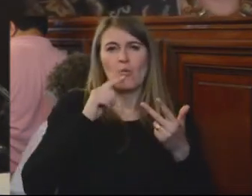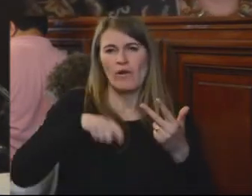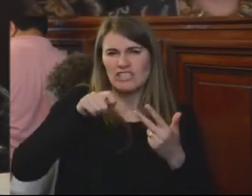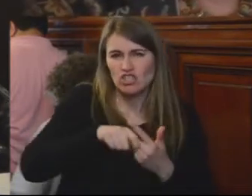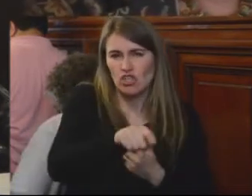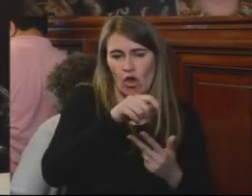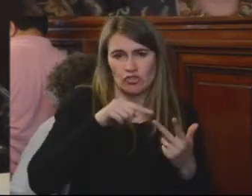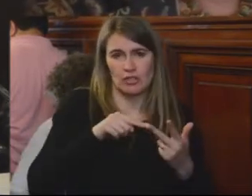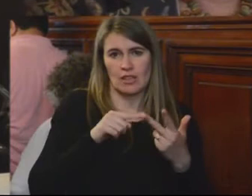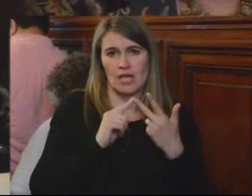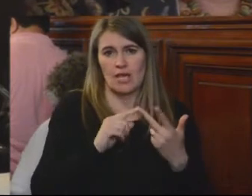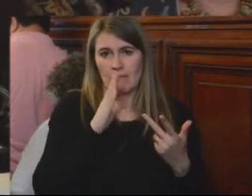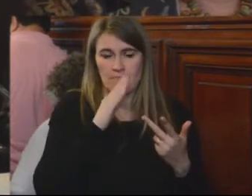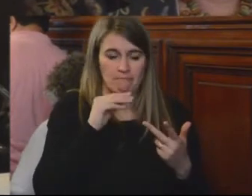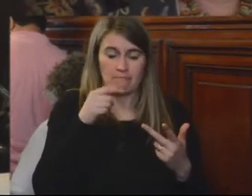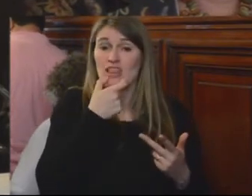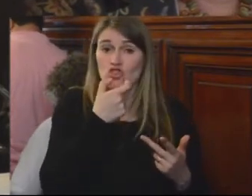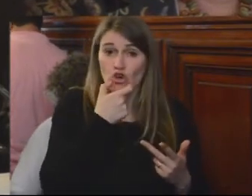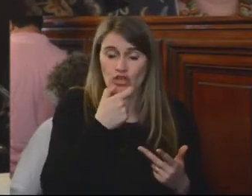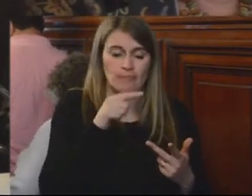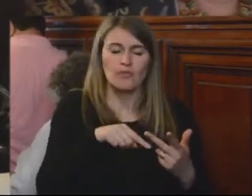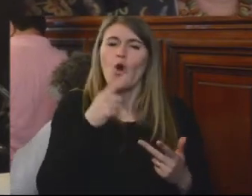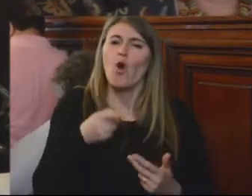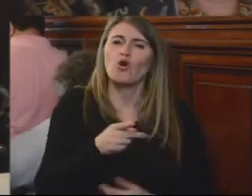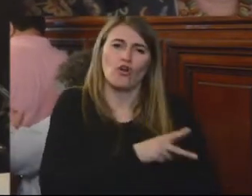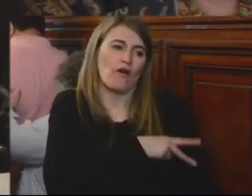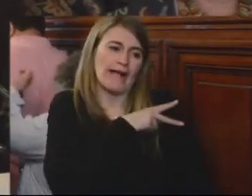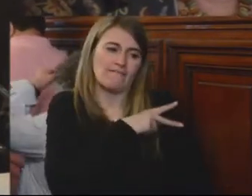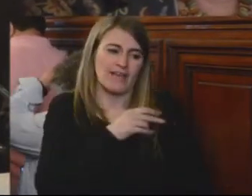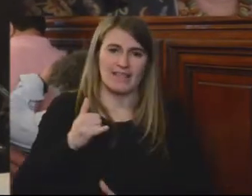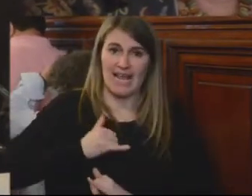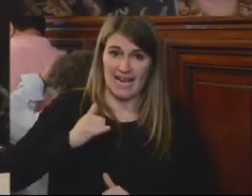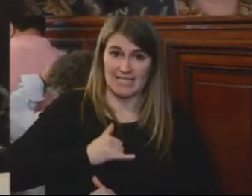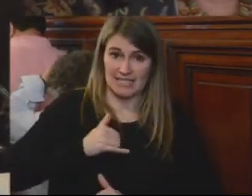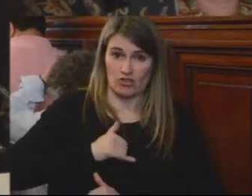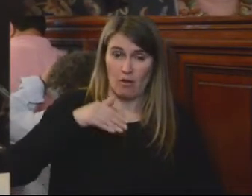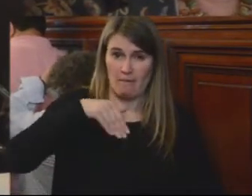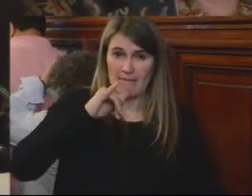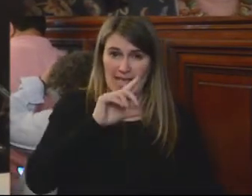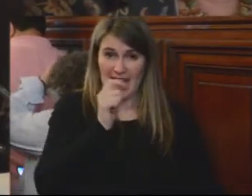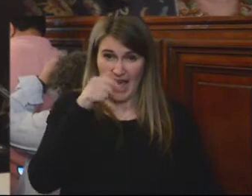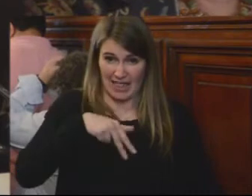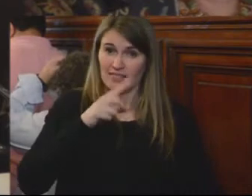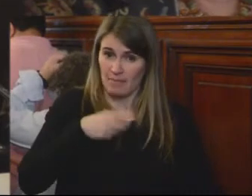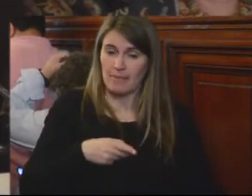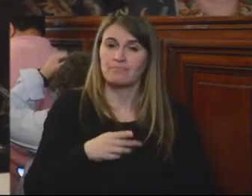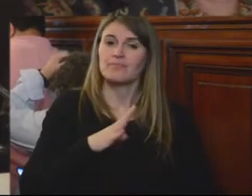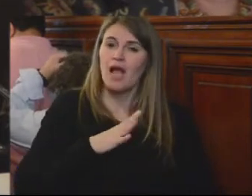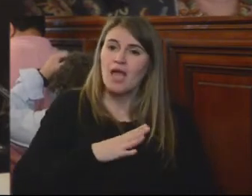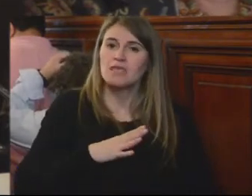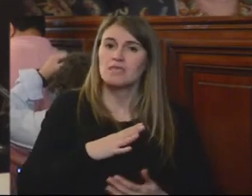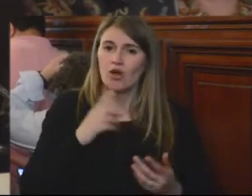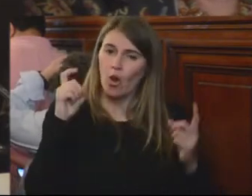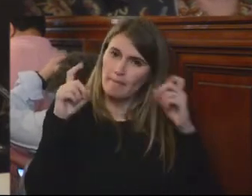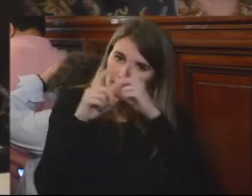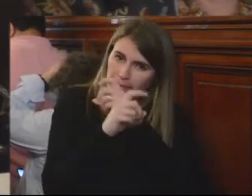también se avanzó en el procesamiento del ex jefe del ejército césar milani sin embargo como reflejo del complejo escenario que se presenta en el